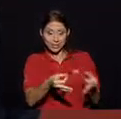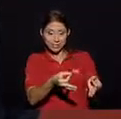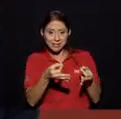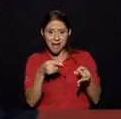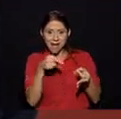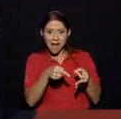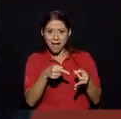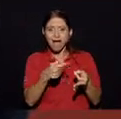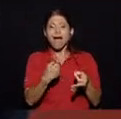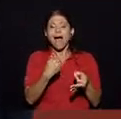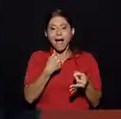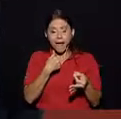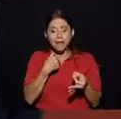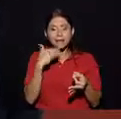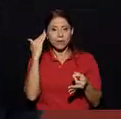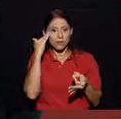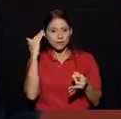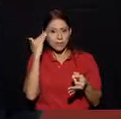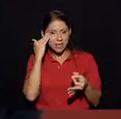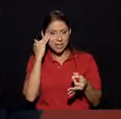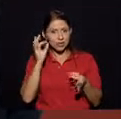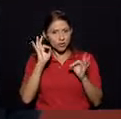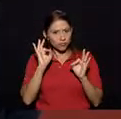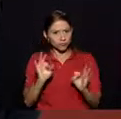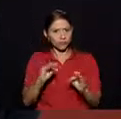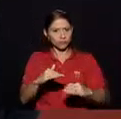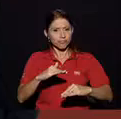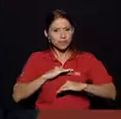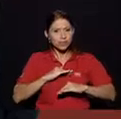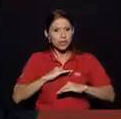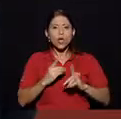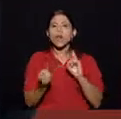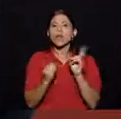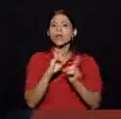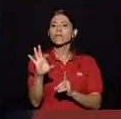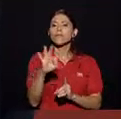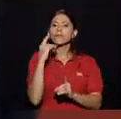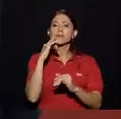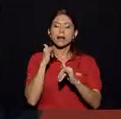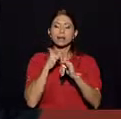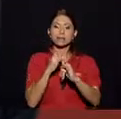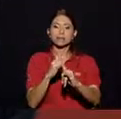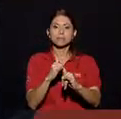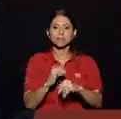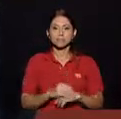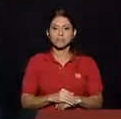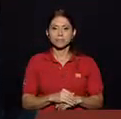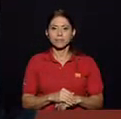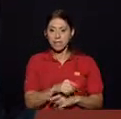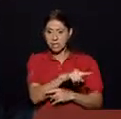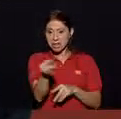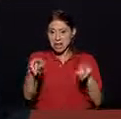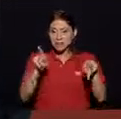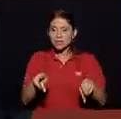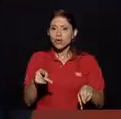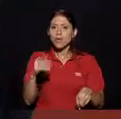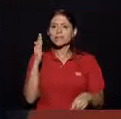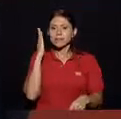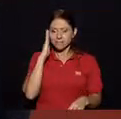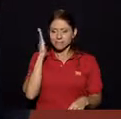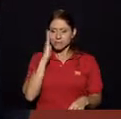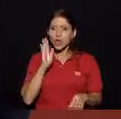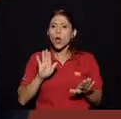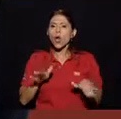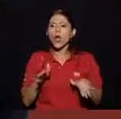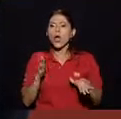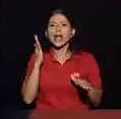hay conocimiento pleno de cuáles son los medios y mecanismos para presentar la denuncia. Hay conocimiento pleno de qué